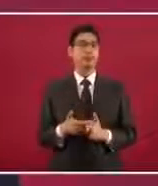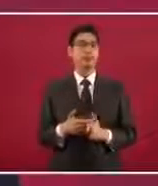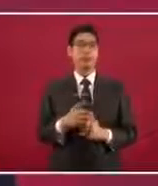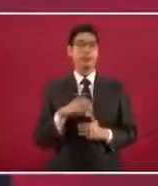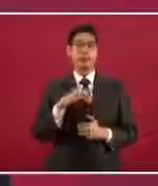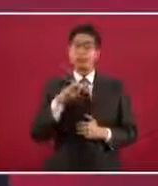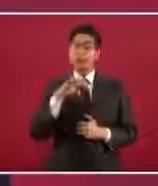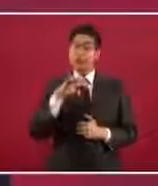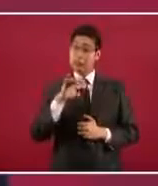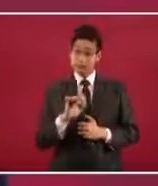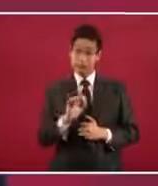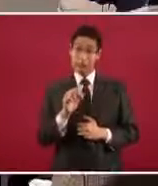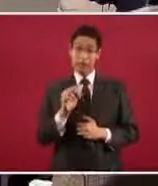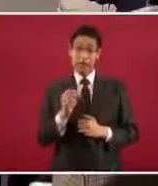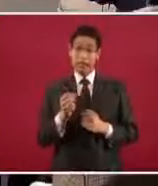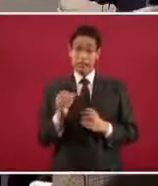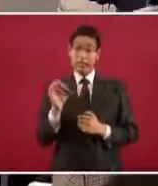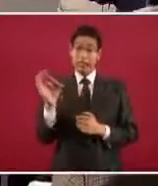rémoras,